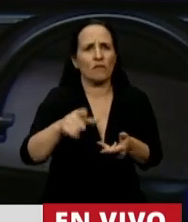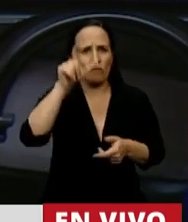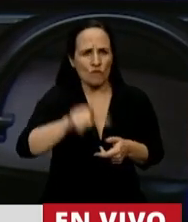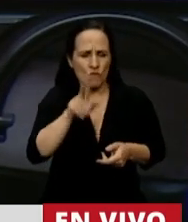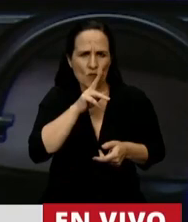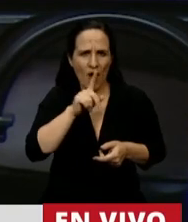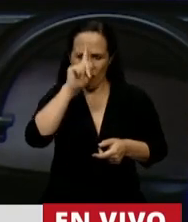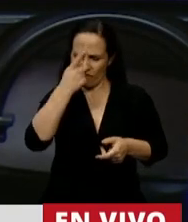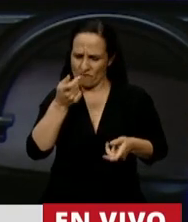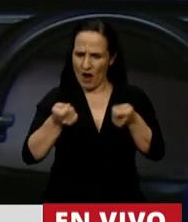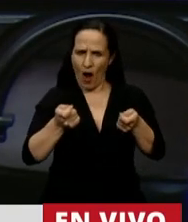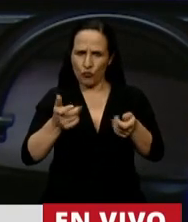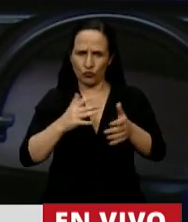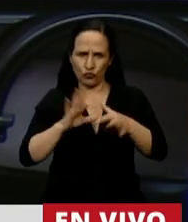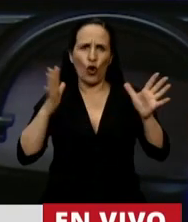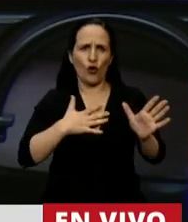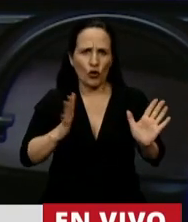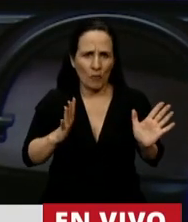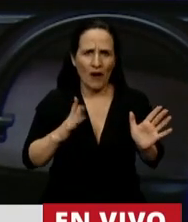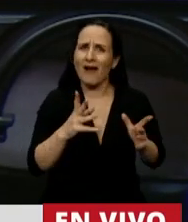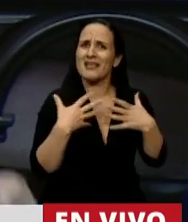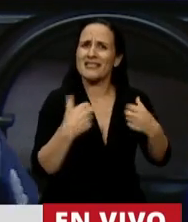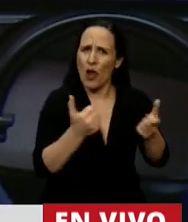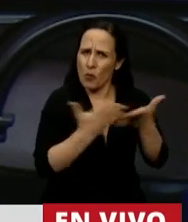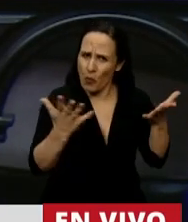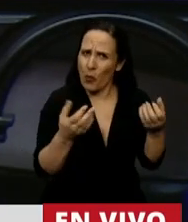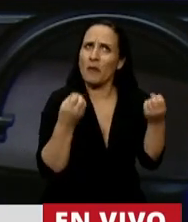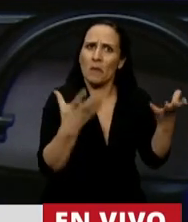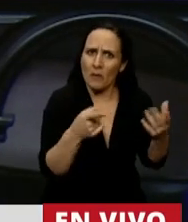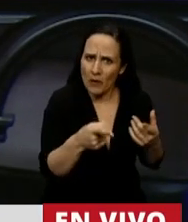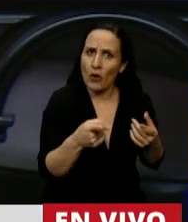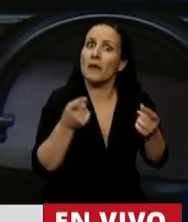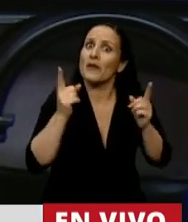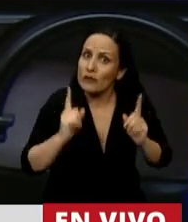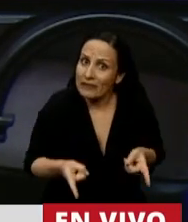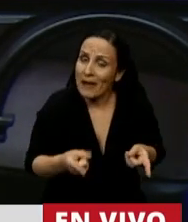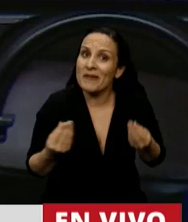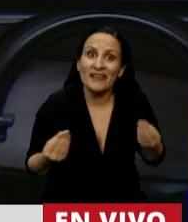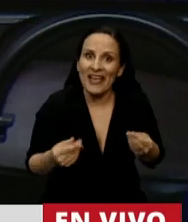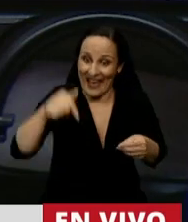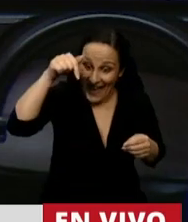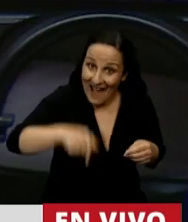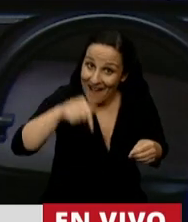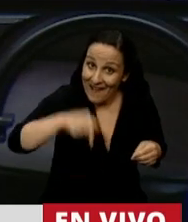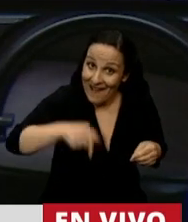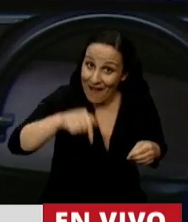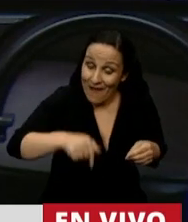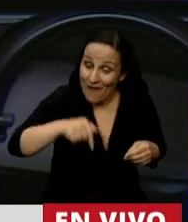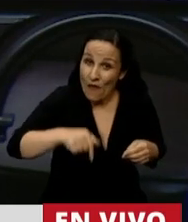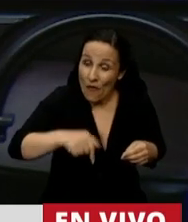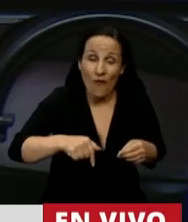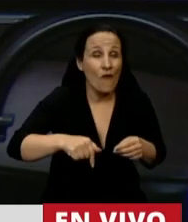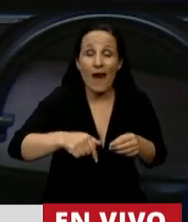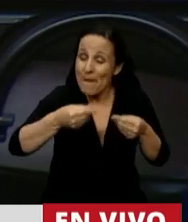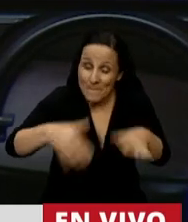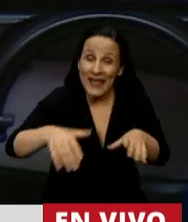mujeres, resuelve un grave problema de salud pública, pero también comienza en este momento, de